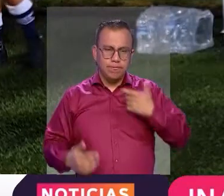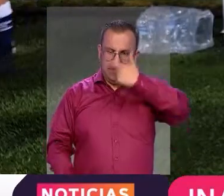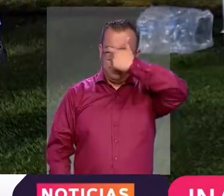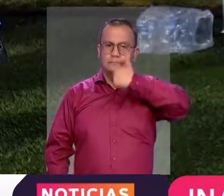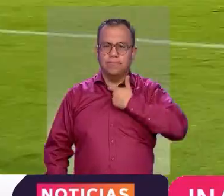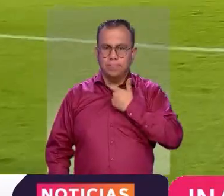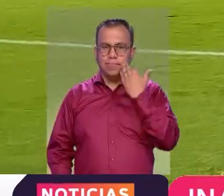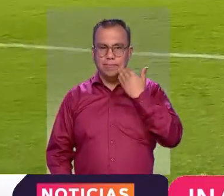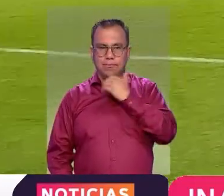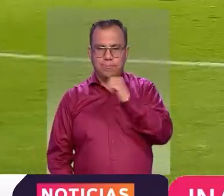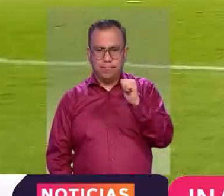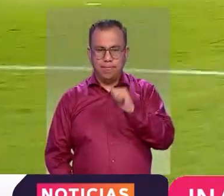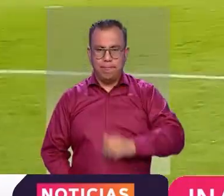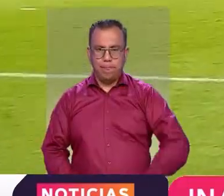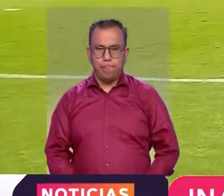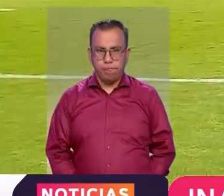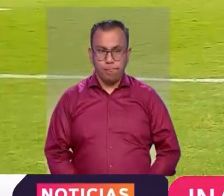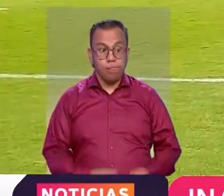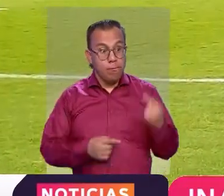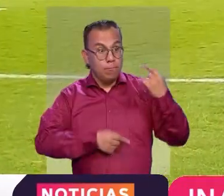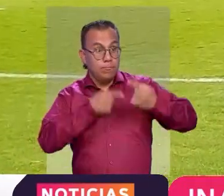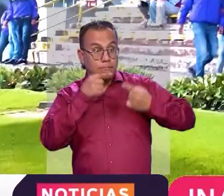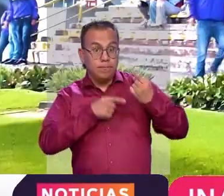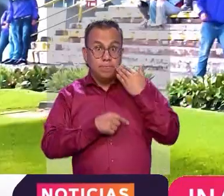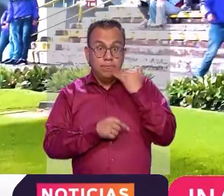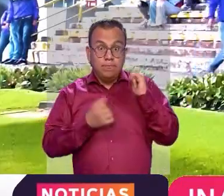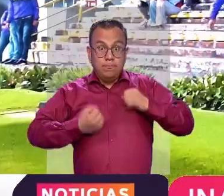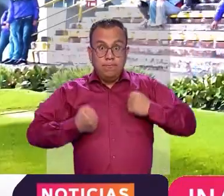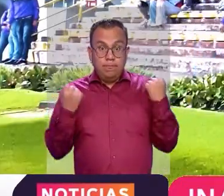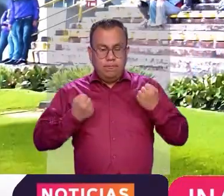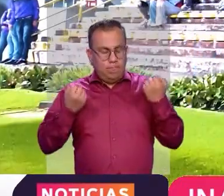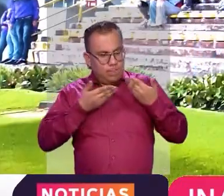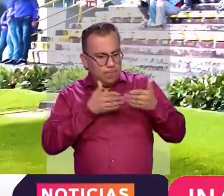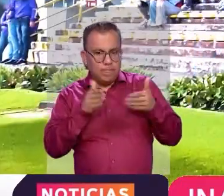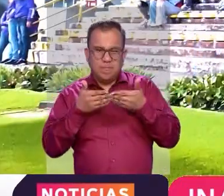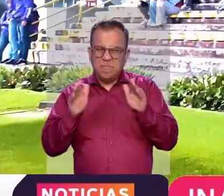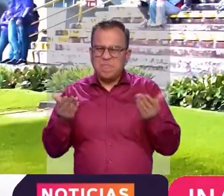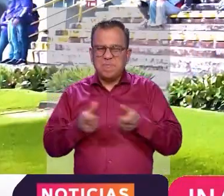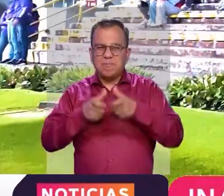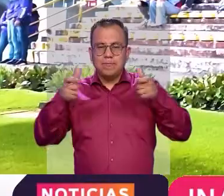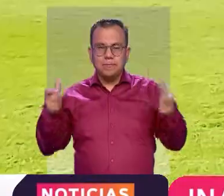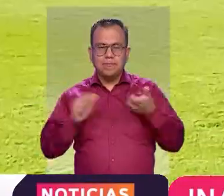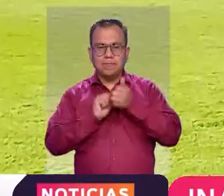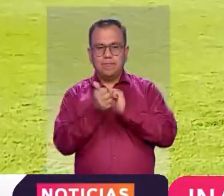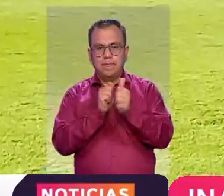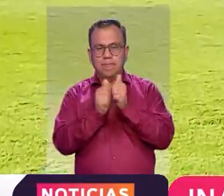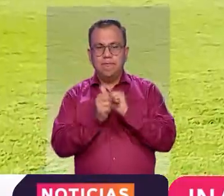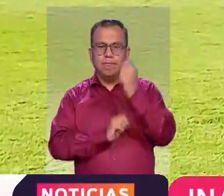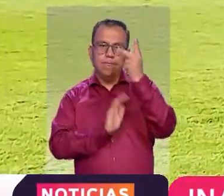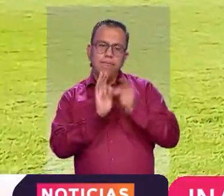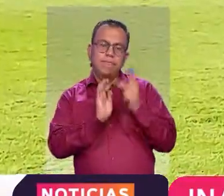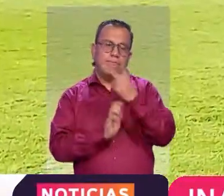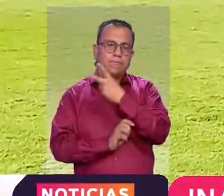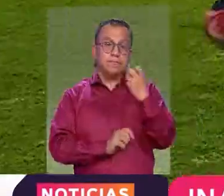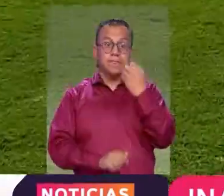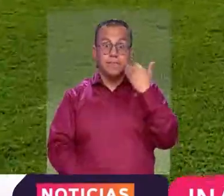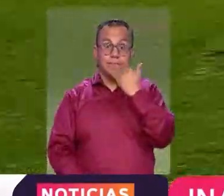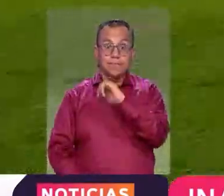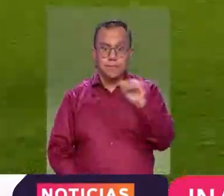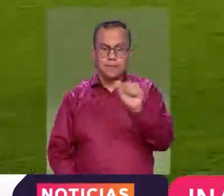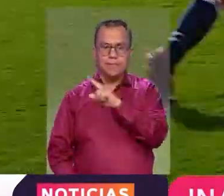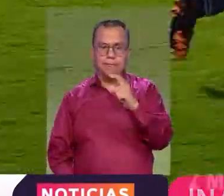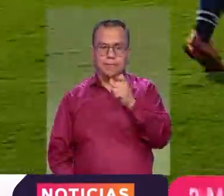seriedad al fútbol femenino el torneo de fútbol de las mujeres de Bogotá le abrió las puertas a más deportistas 2.200 mujeres